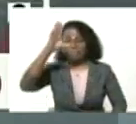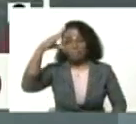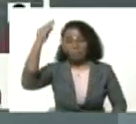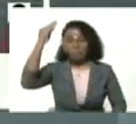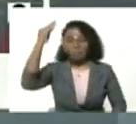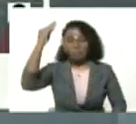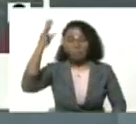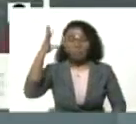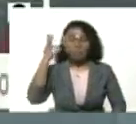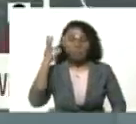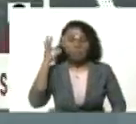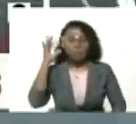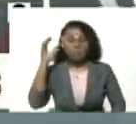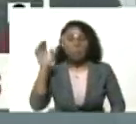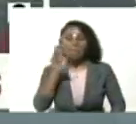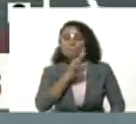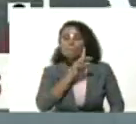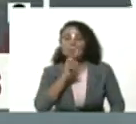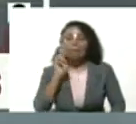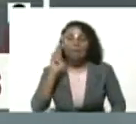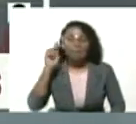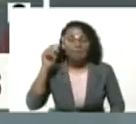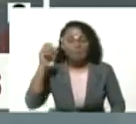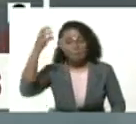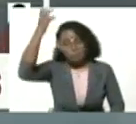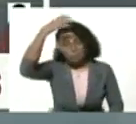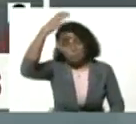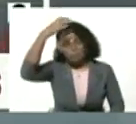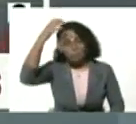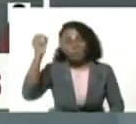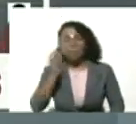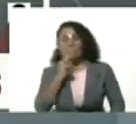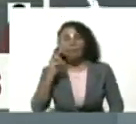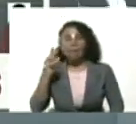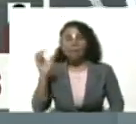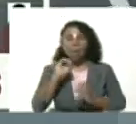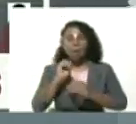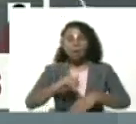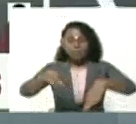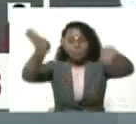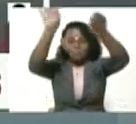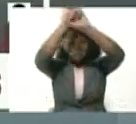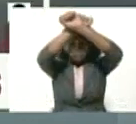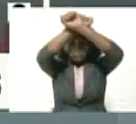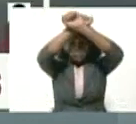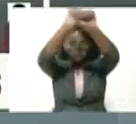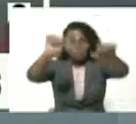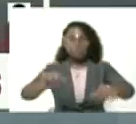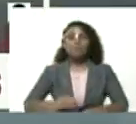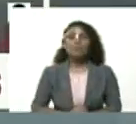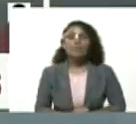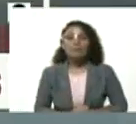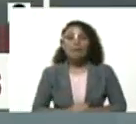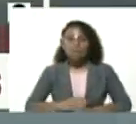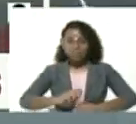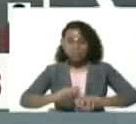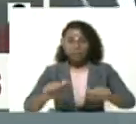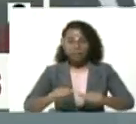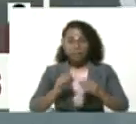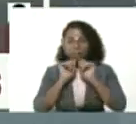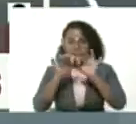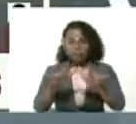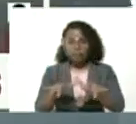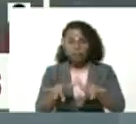la madre reina, la reina madre, oh María Leonza, tierra de bendiciones,